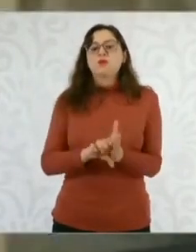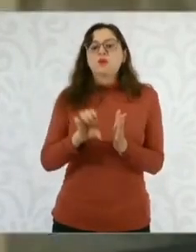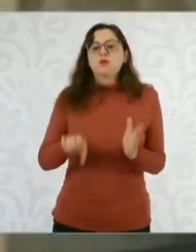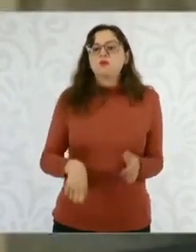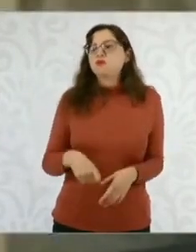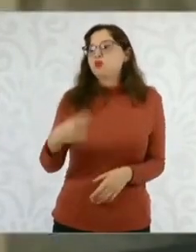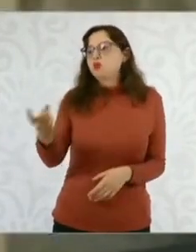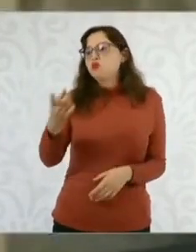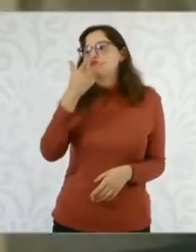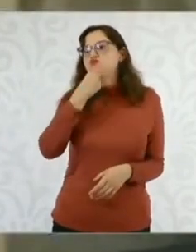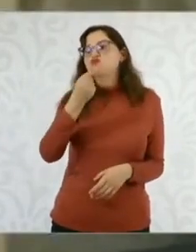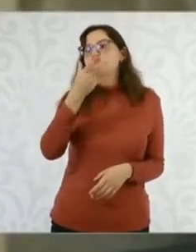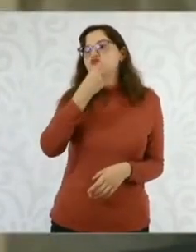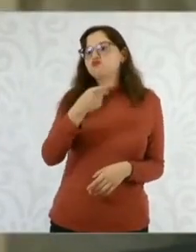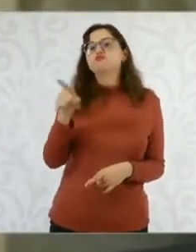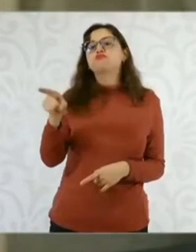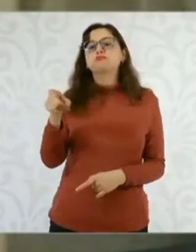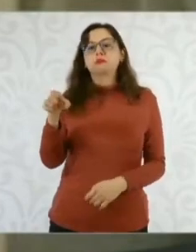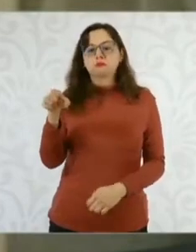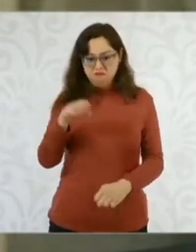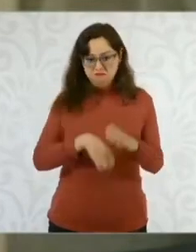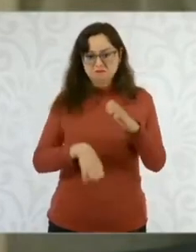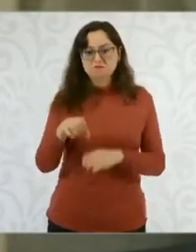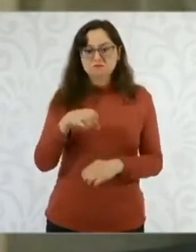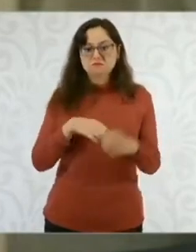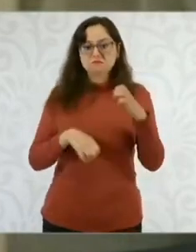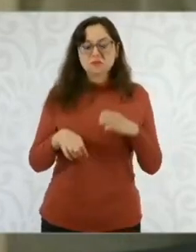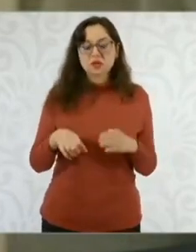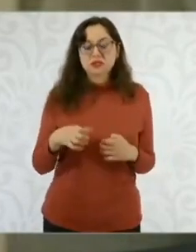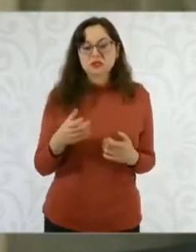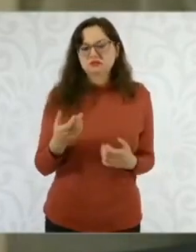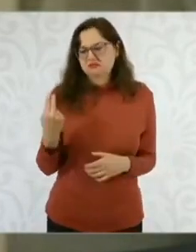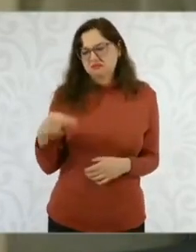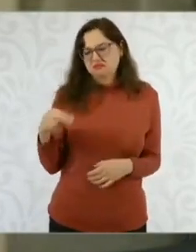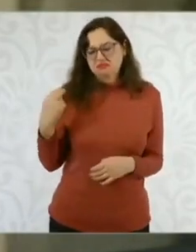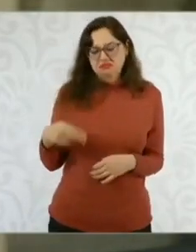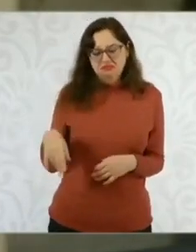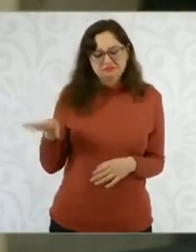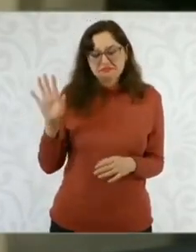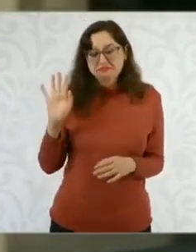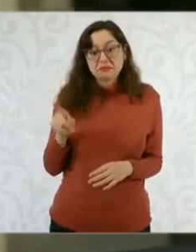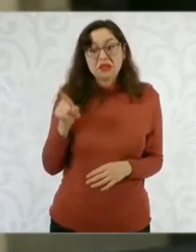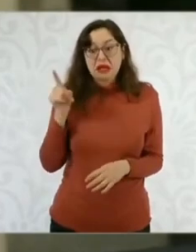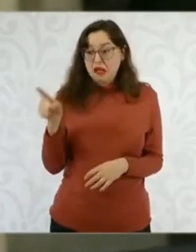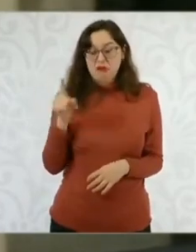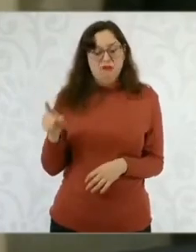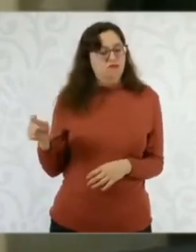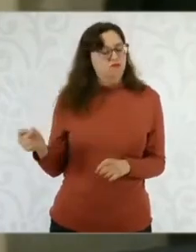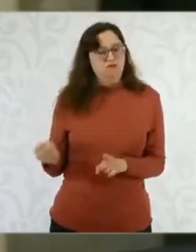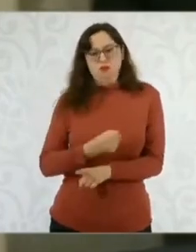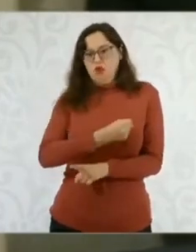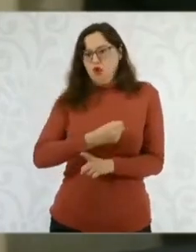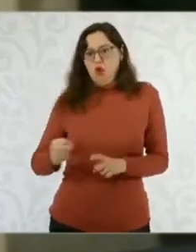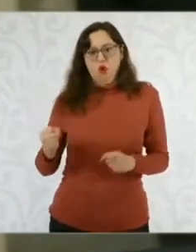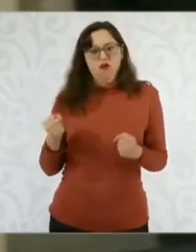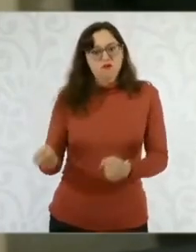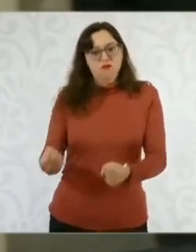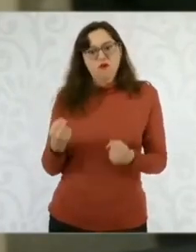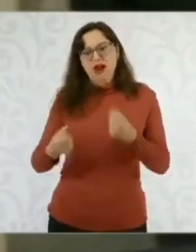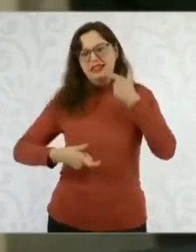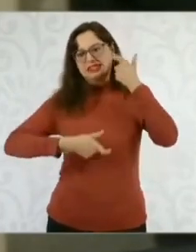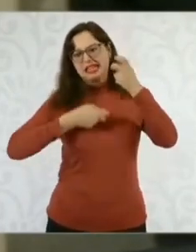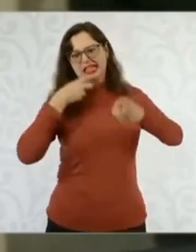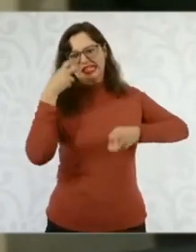pena mencionarlo, que fue uno de los que originalmente fue sumamente violento en los